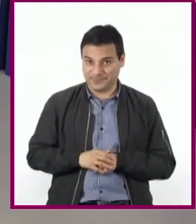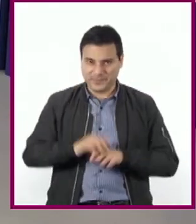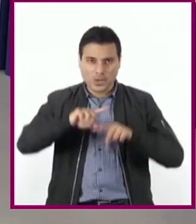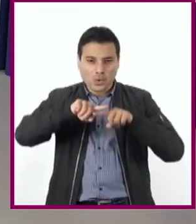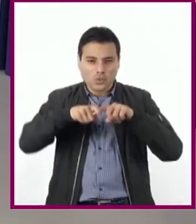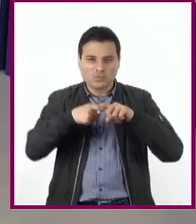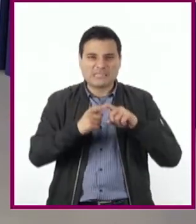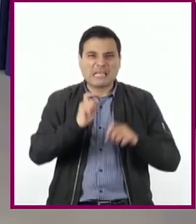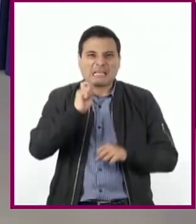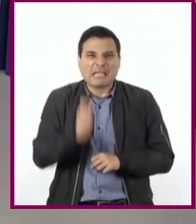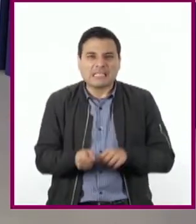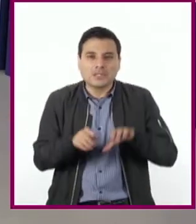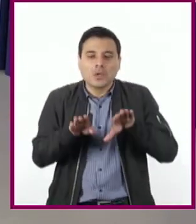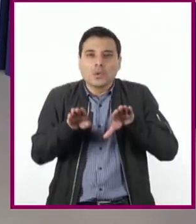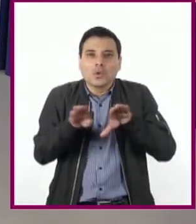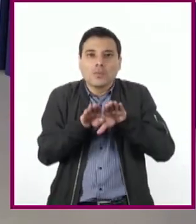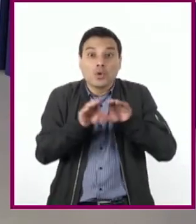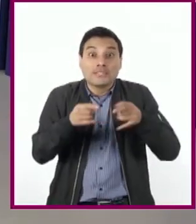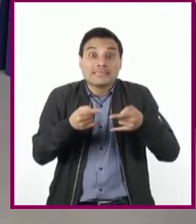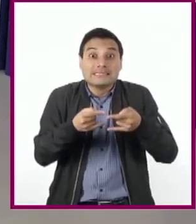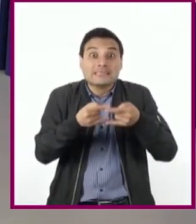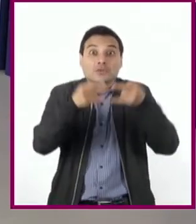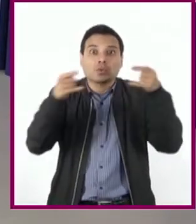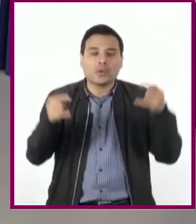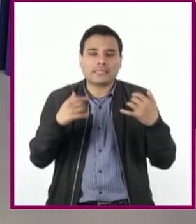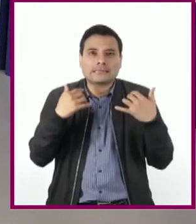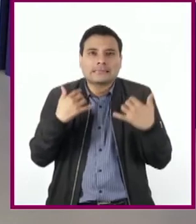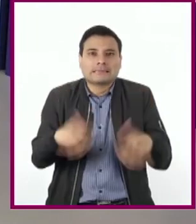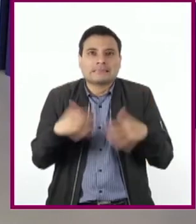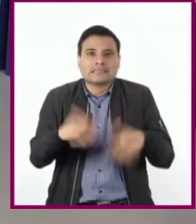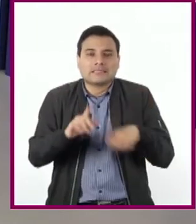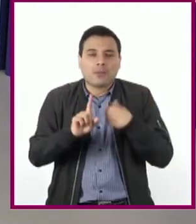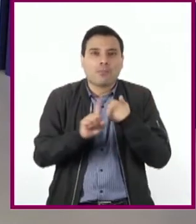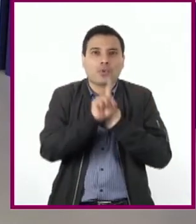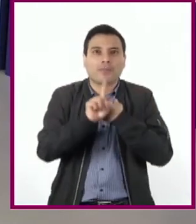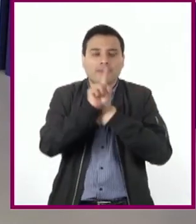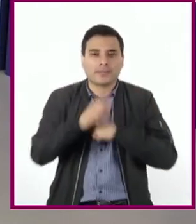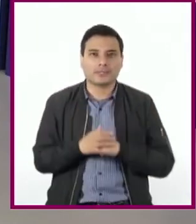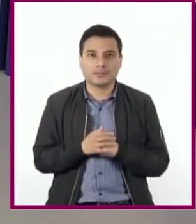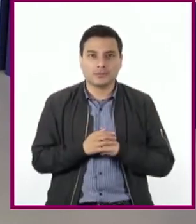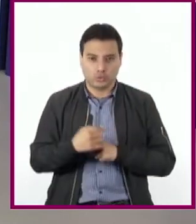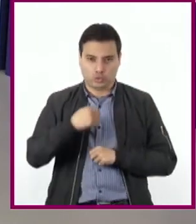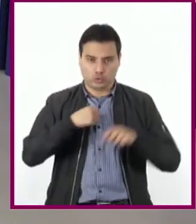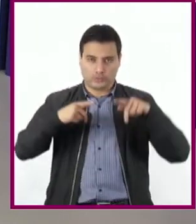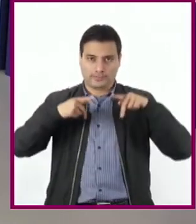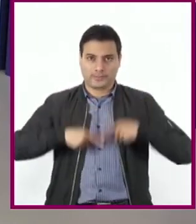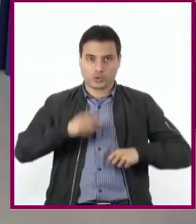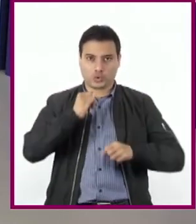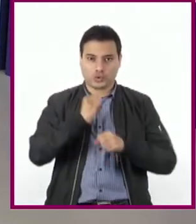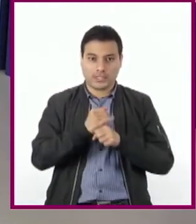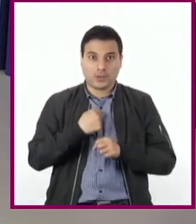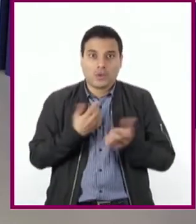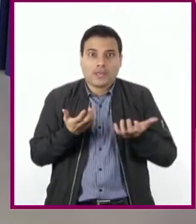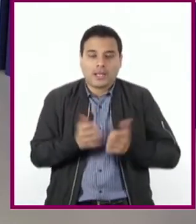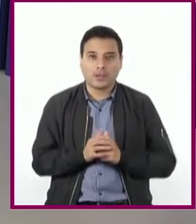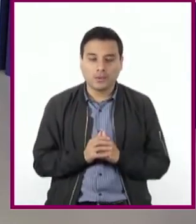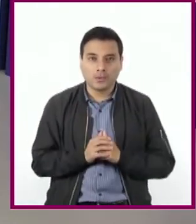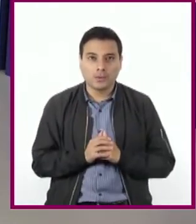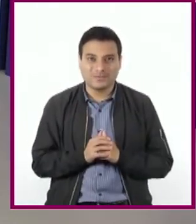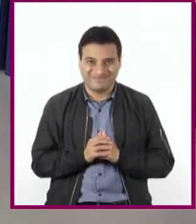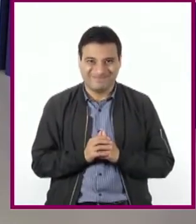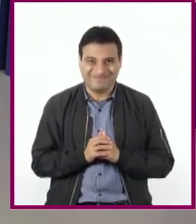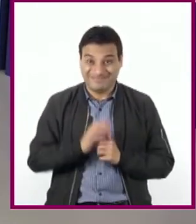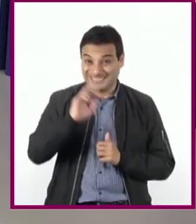punto culminante de la historia, cuando el personaje debe decidirse si ser responsable de sus acciones, es decir, cuando corrieron